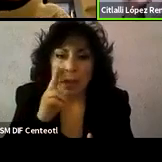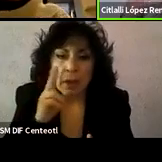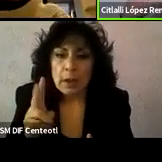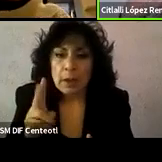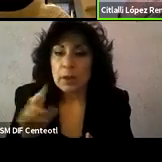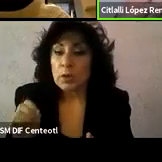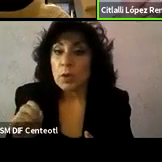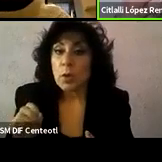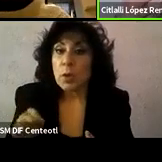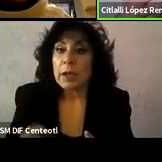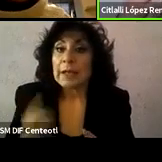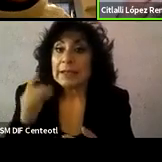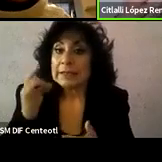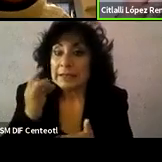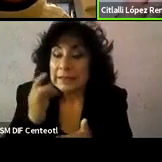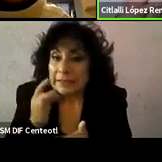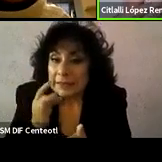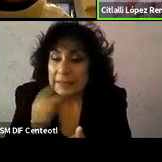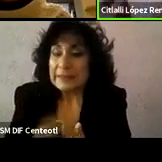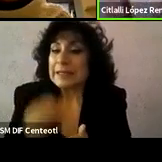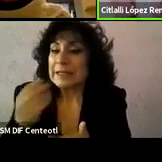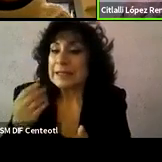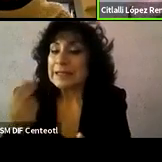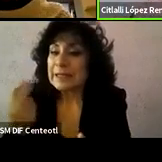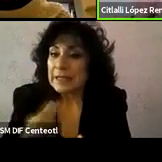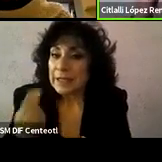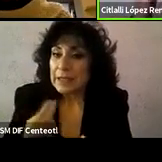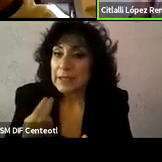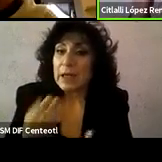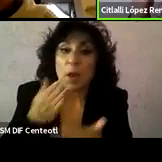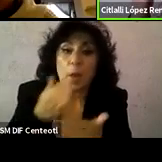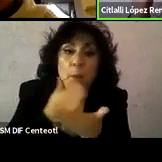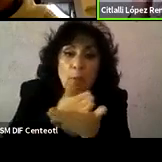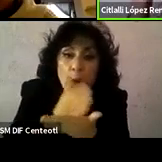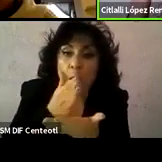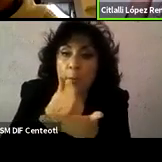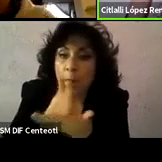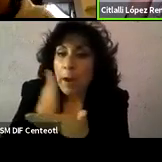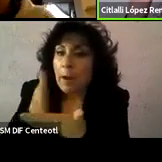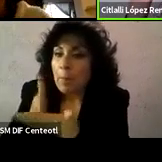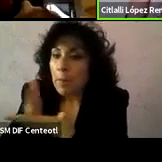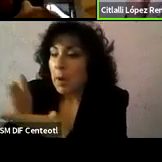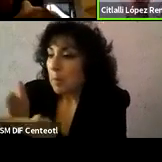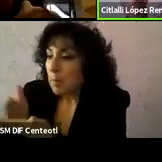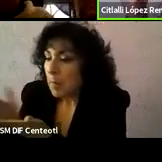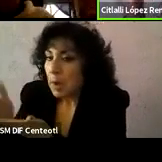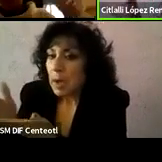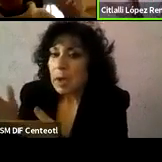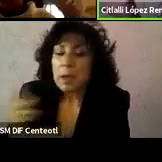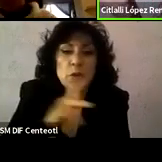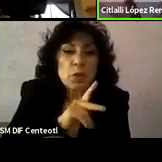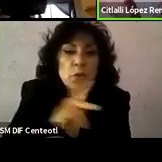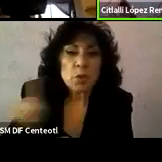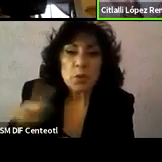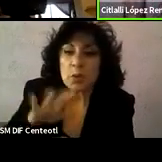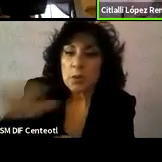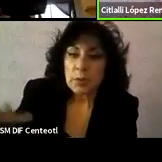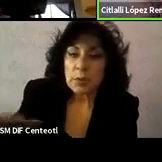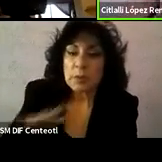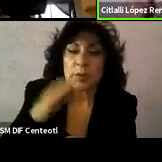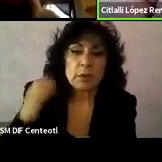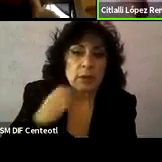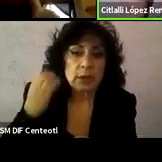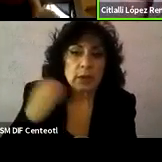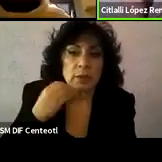los espacios. Y en esta idea de ser transversal, recupero nuevamente esta idea del diagnóstico comunitario que